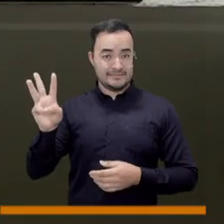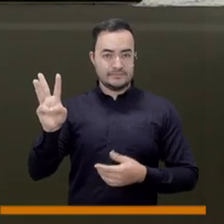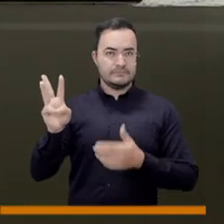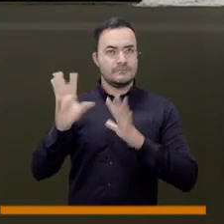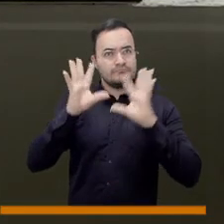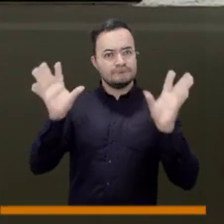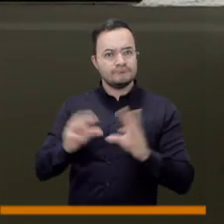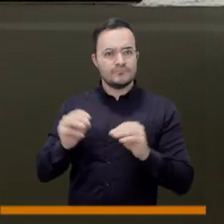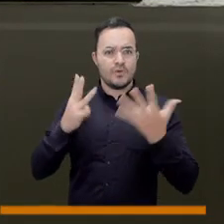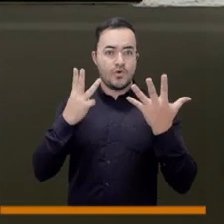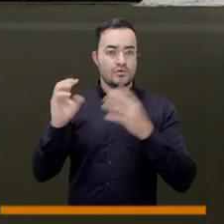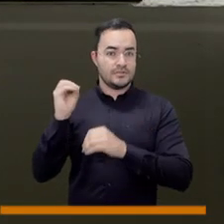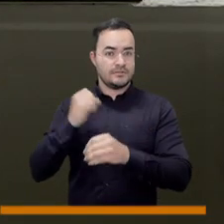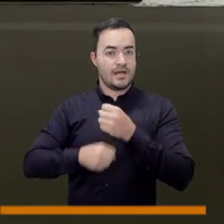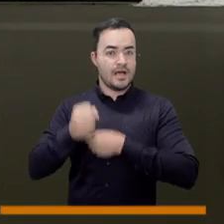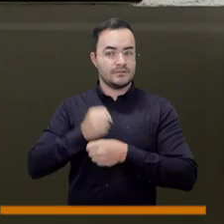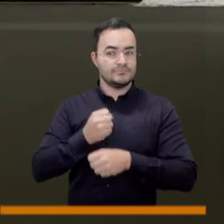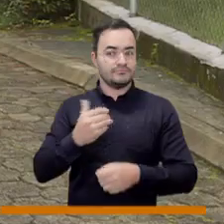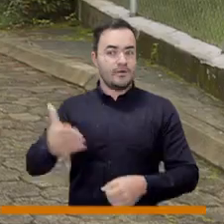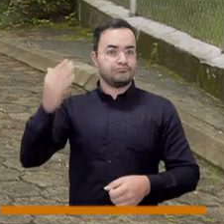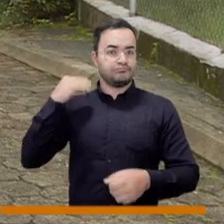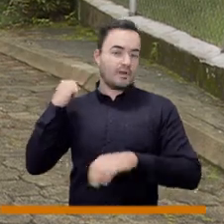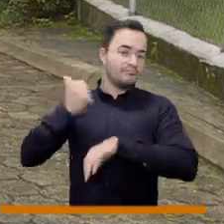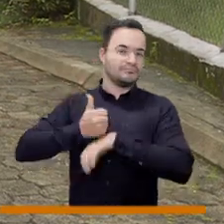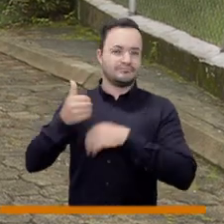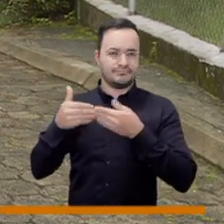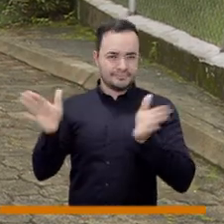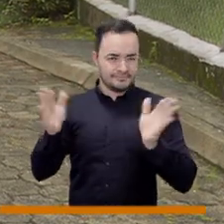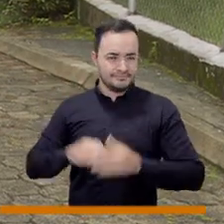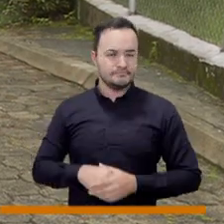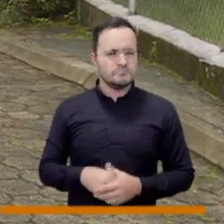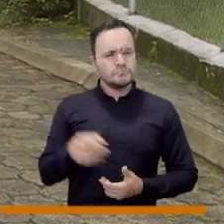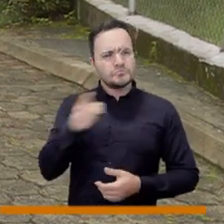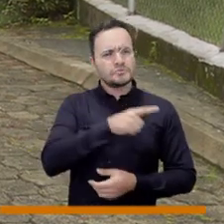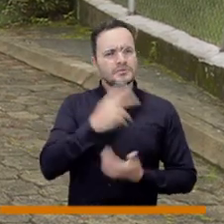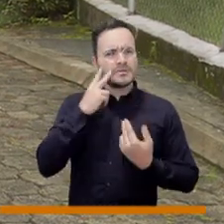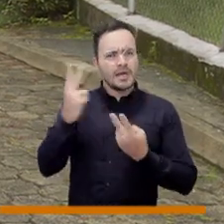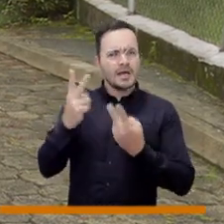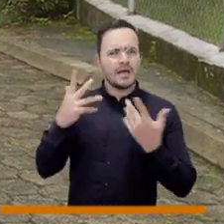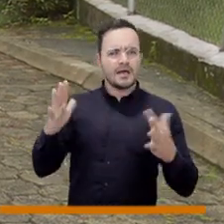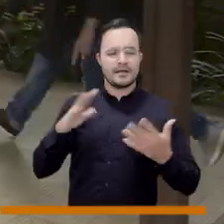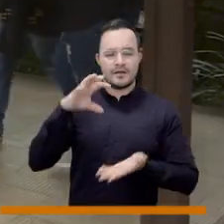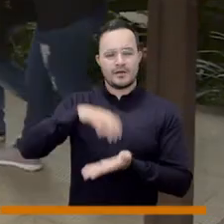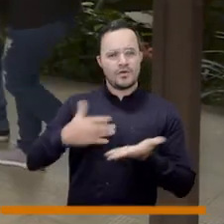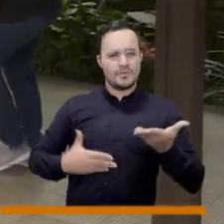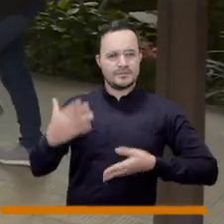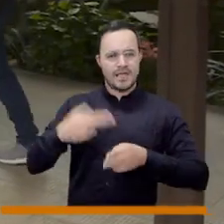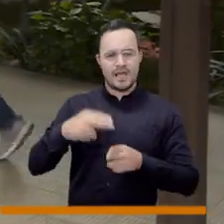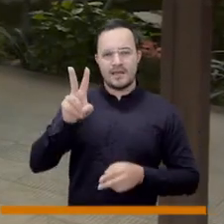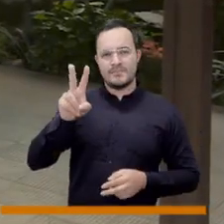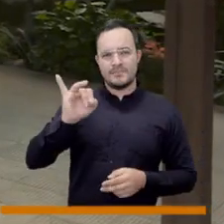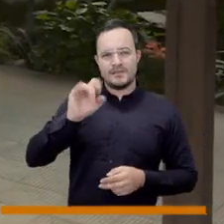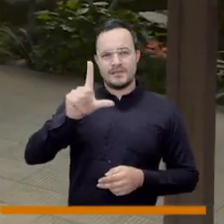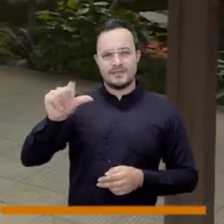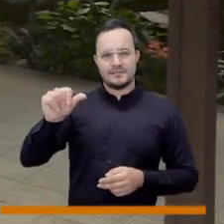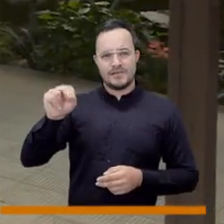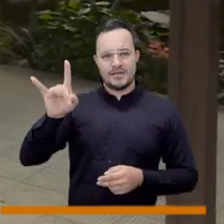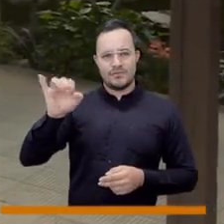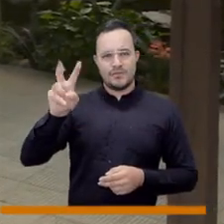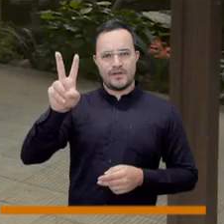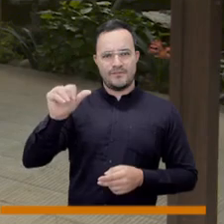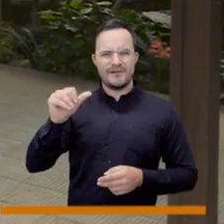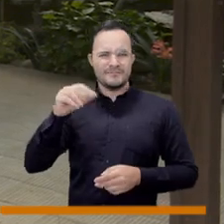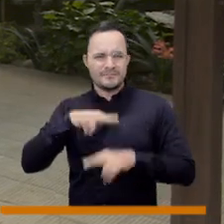hace 80 años. Seguramente ustedes han pasado por el Centro Comercial Villanueva, en el centro, a un lado de la Estación